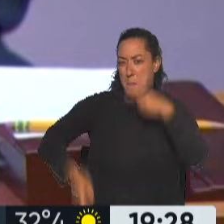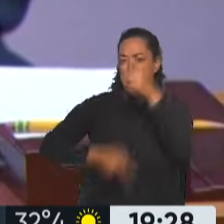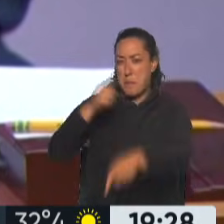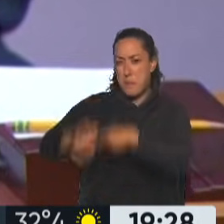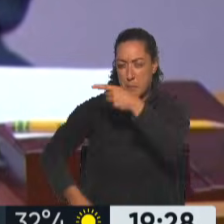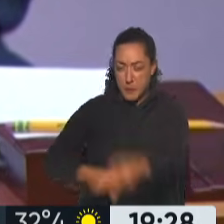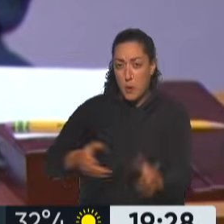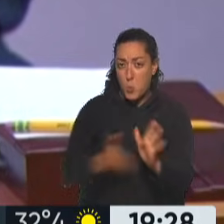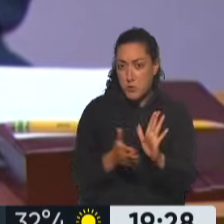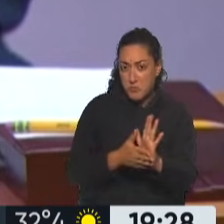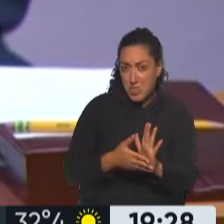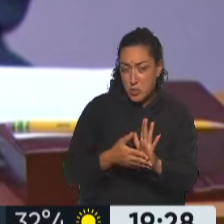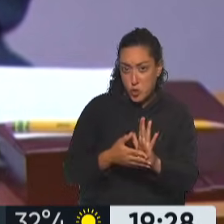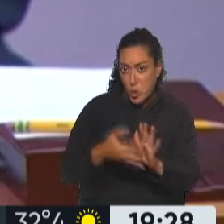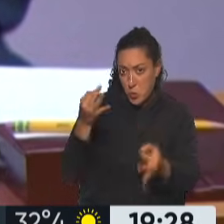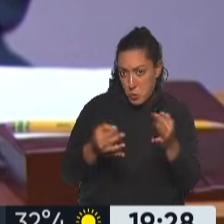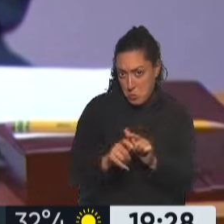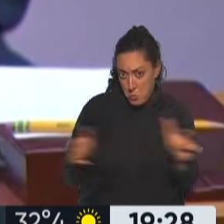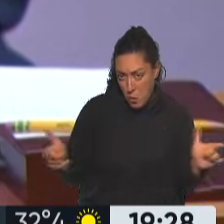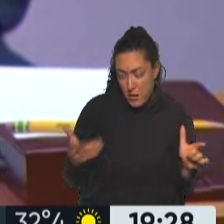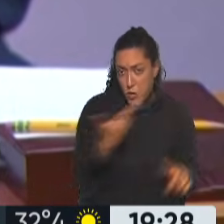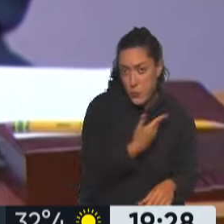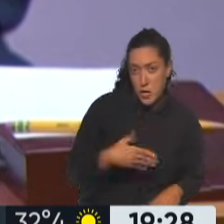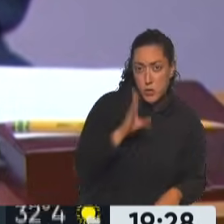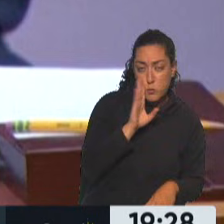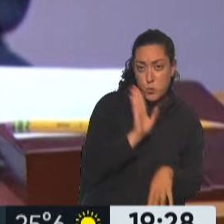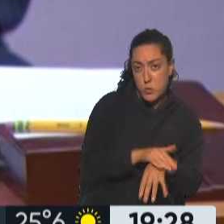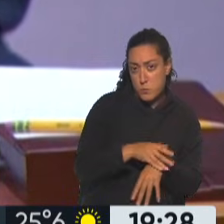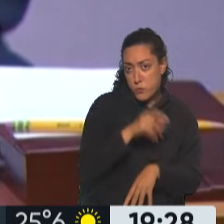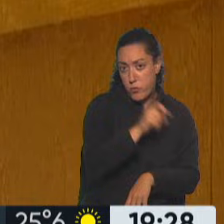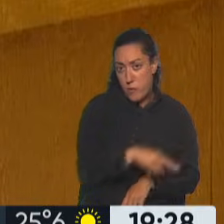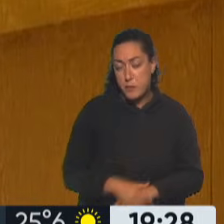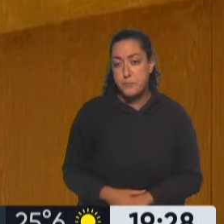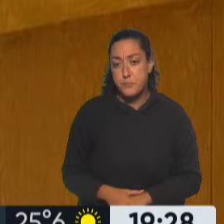toda justificación jurídica, por parte del gobierno de los Estados Unidos de América.